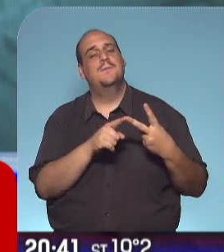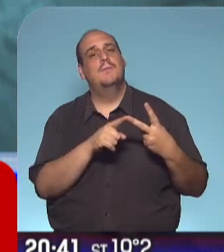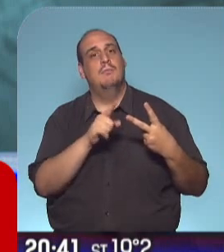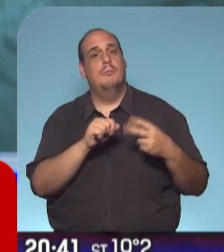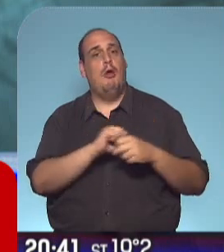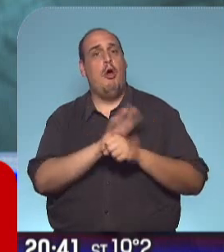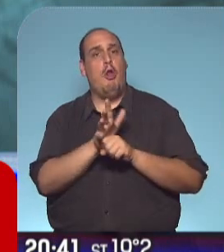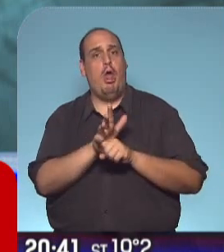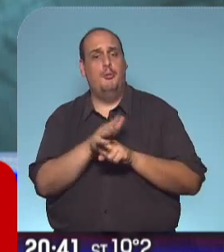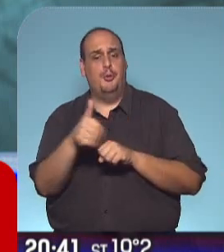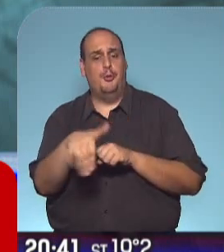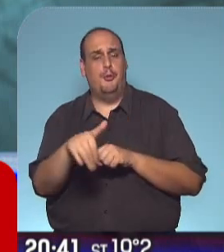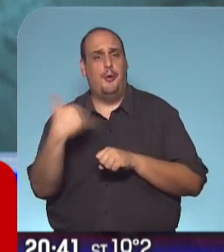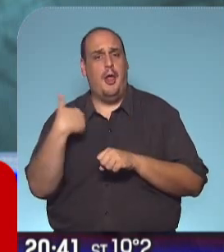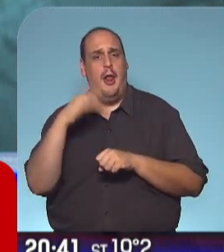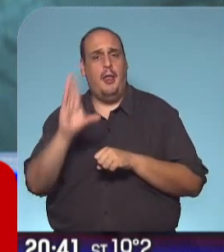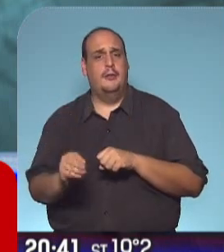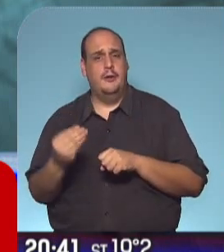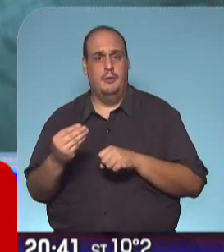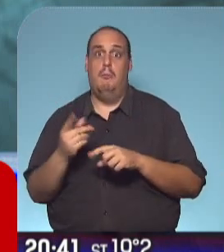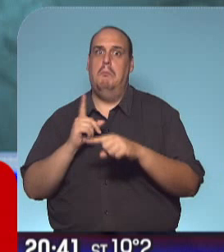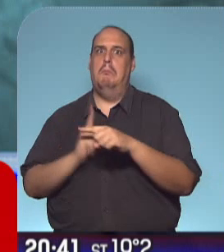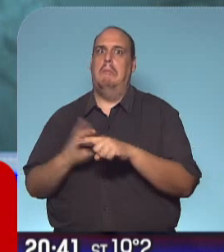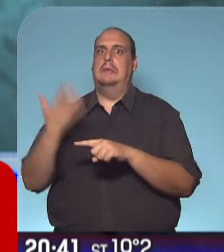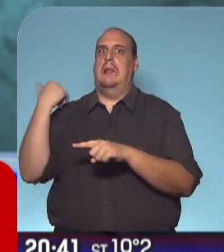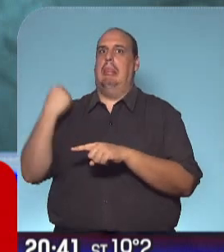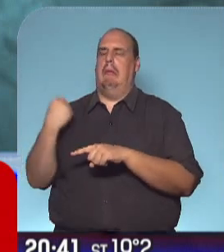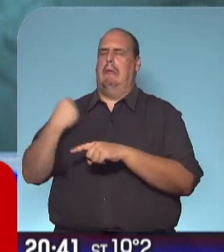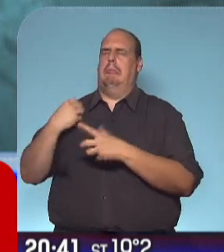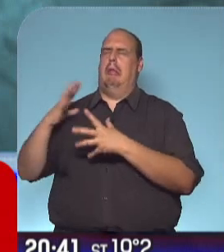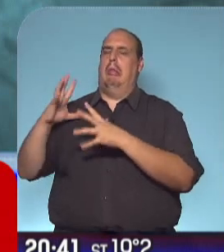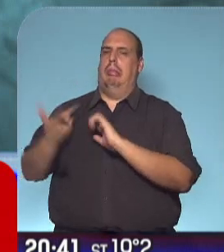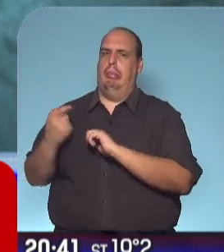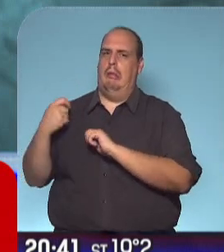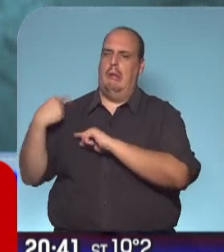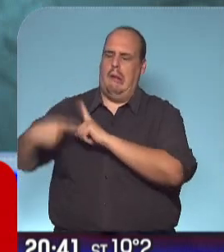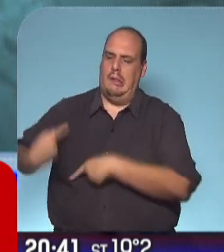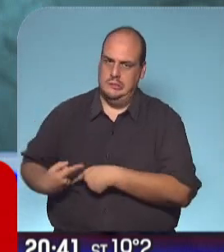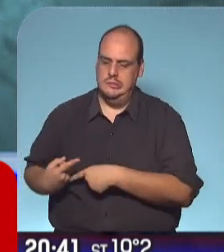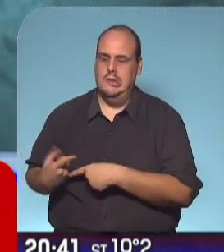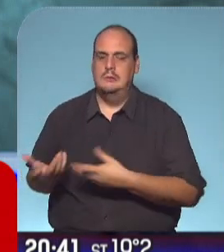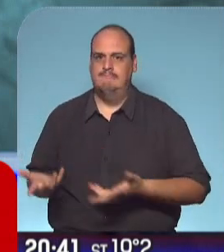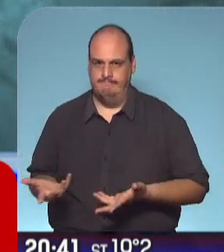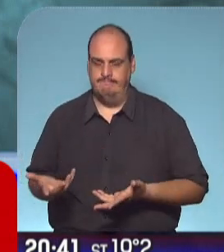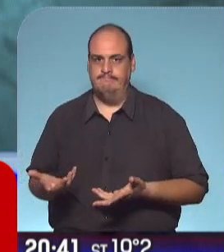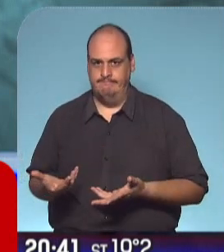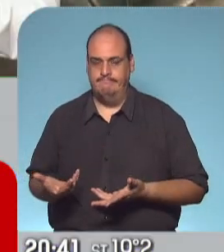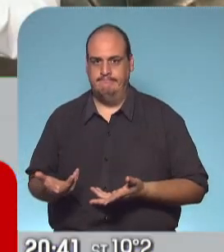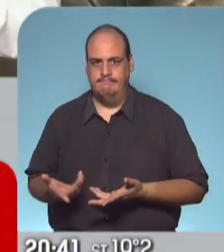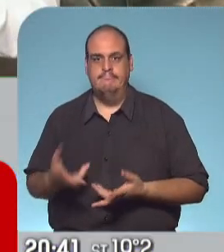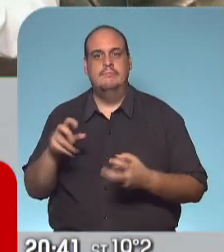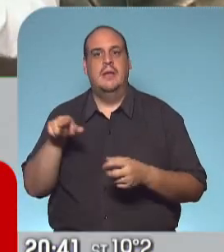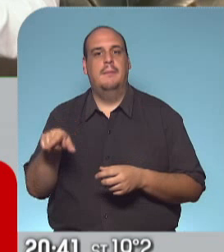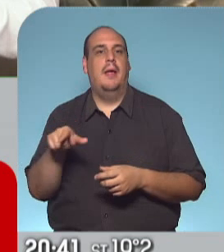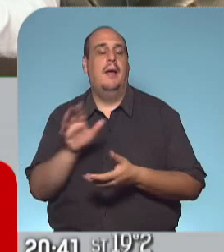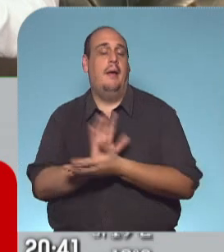el coronavirus en la República Argentina, sumada a la recesión anterior, que es una situación dramática. No escatimó al momento de poner un